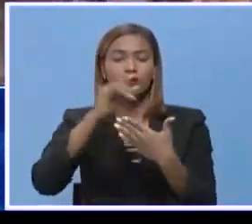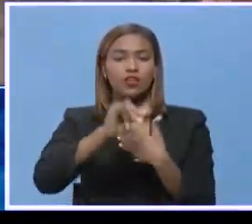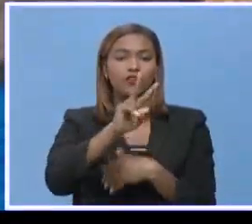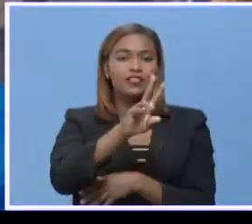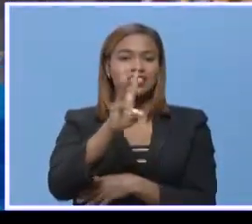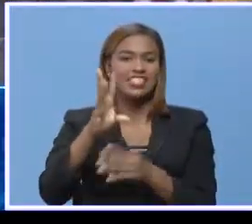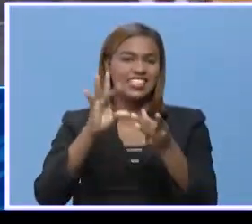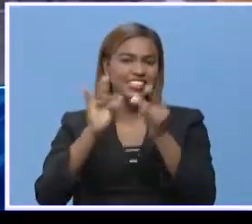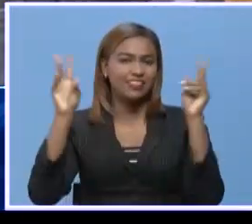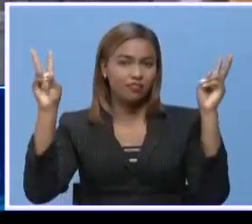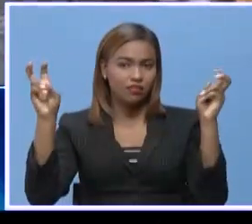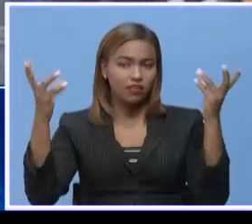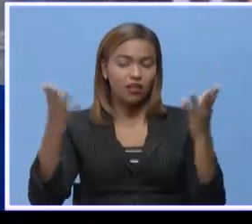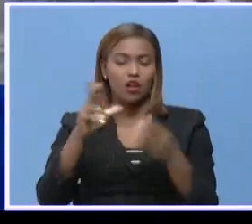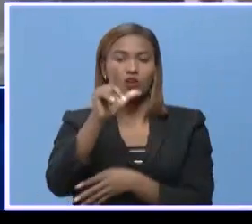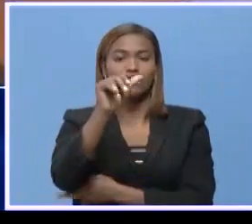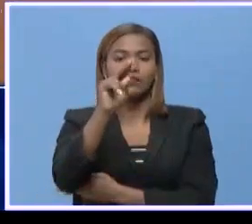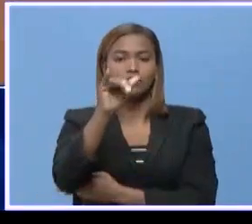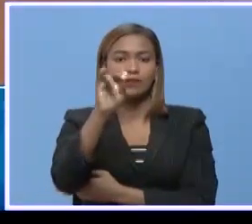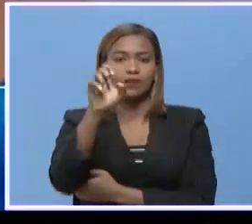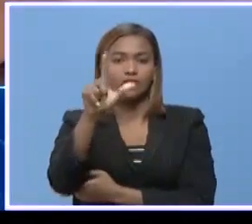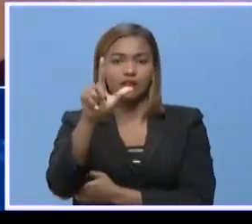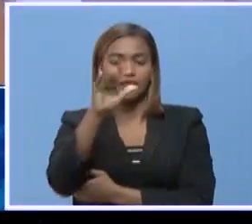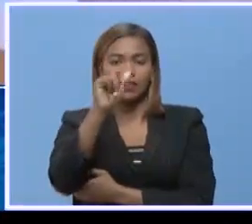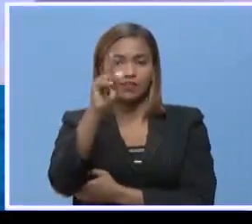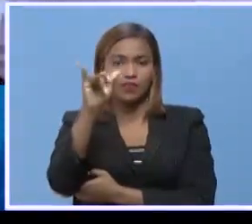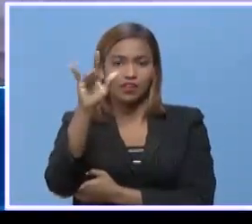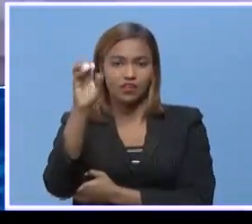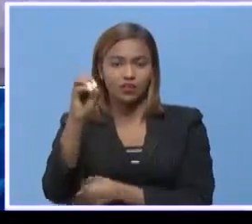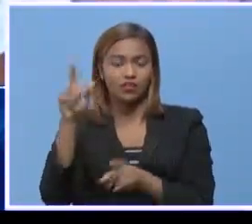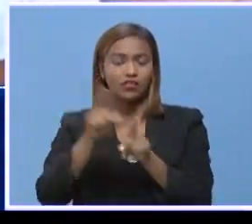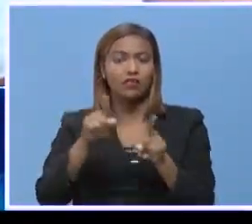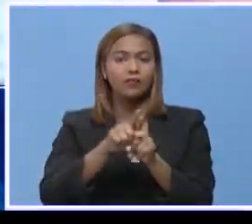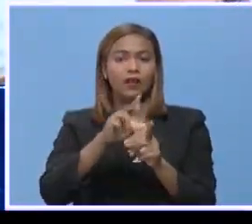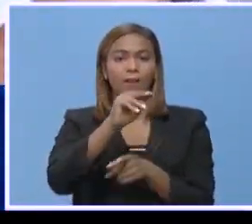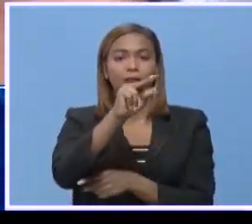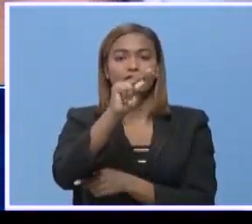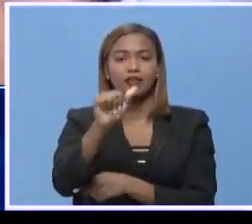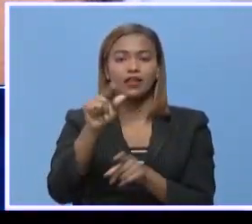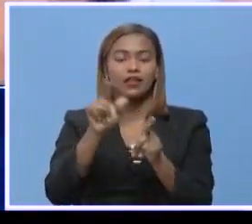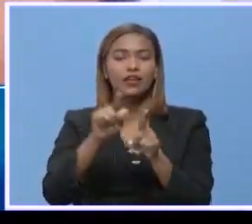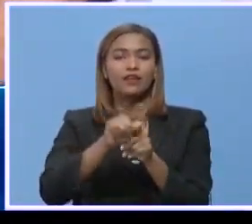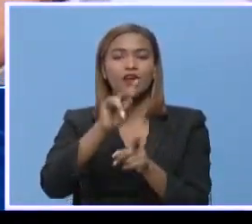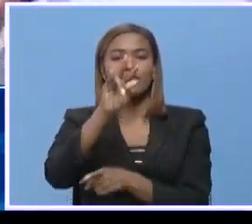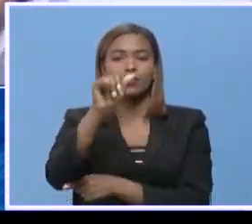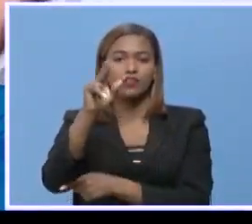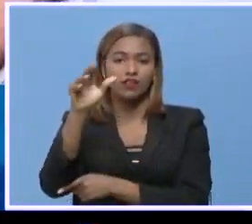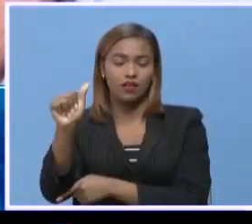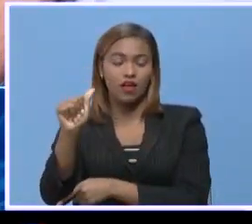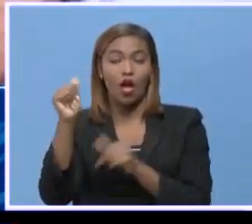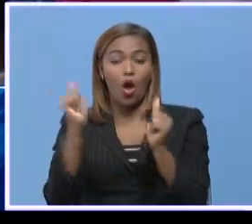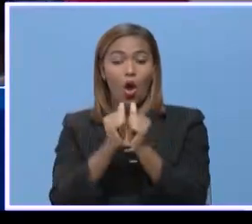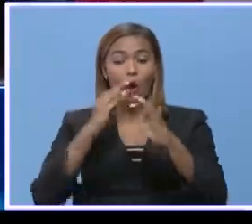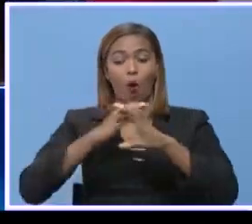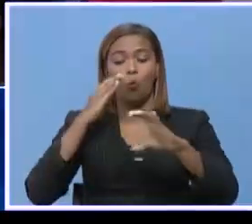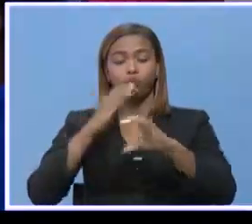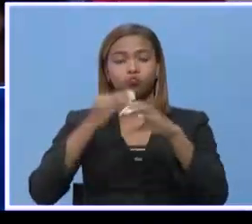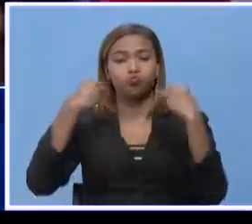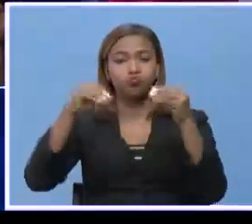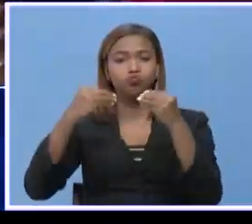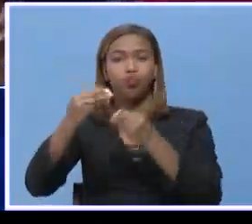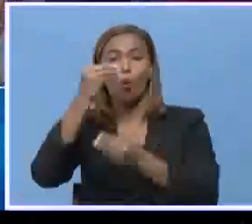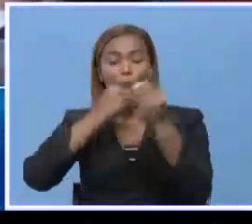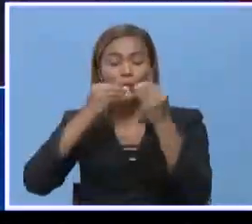26 de Enero, Luis Manuel Caraballo, además de La Mina y La Victoria. Con las bodegas móviles,